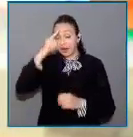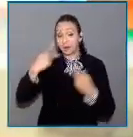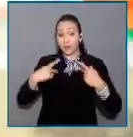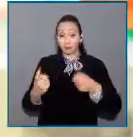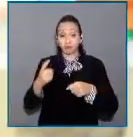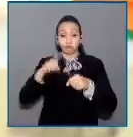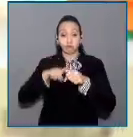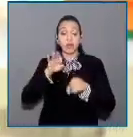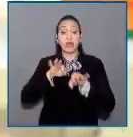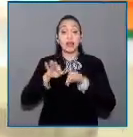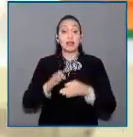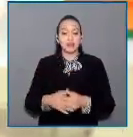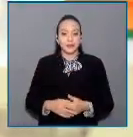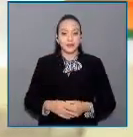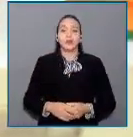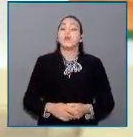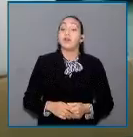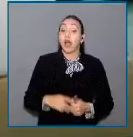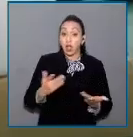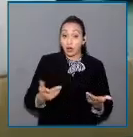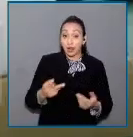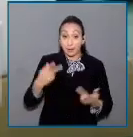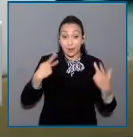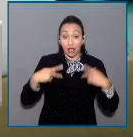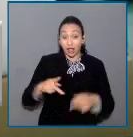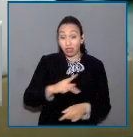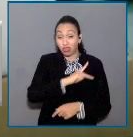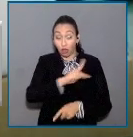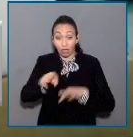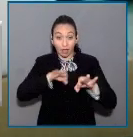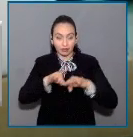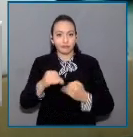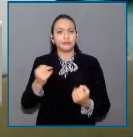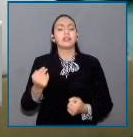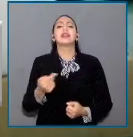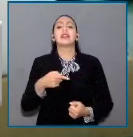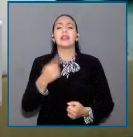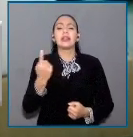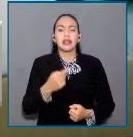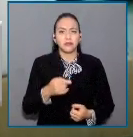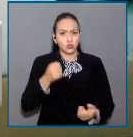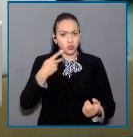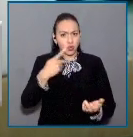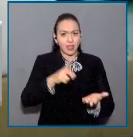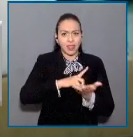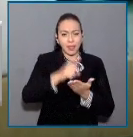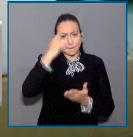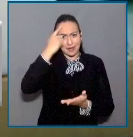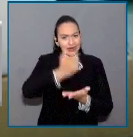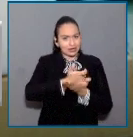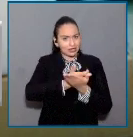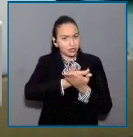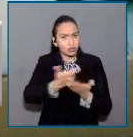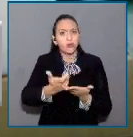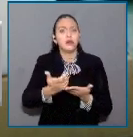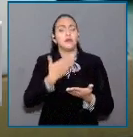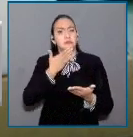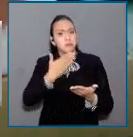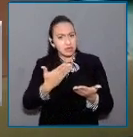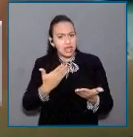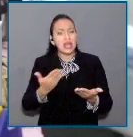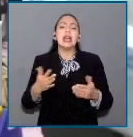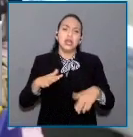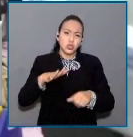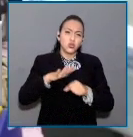que trabaja tiene derecho a una remuneración equitativa y satisfactoria que le asegure una existencia conforme a la dignidad